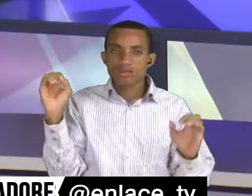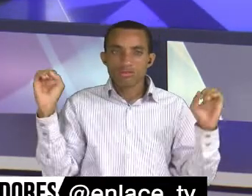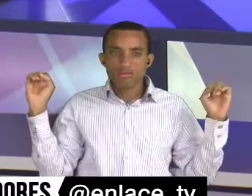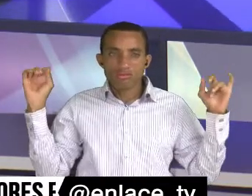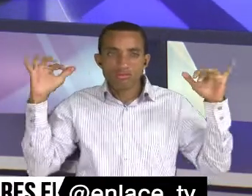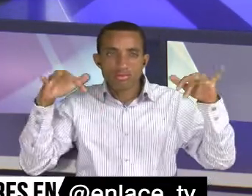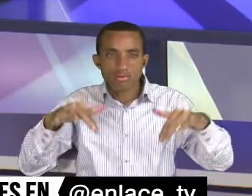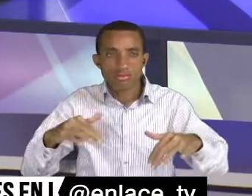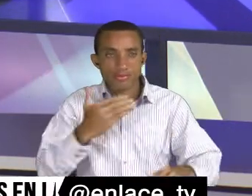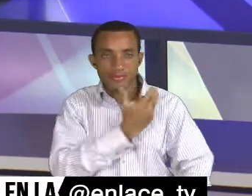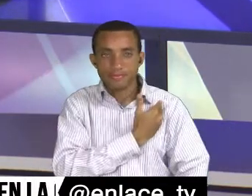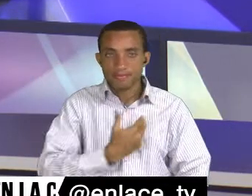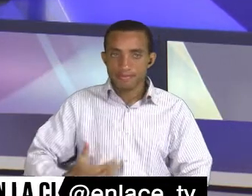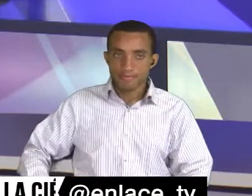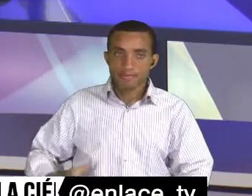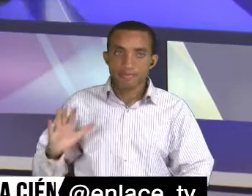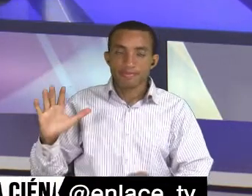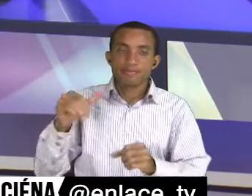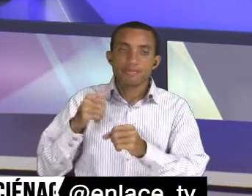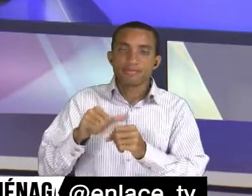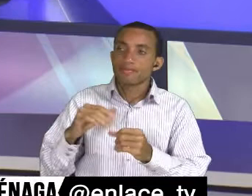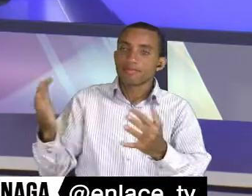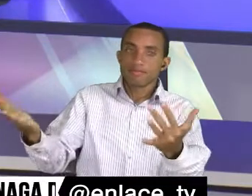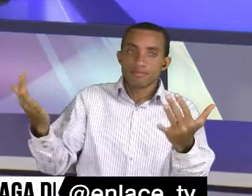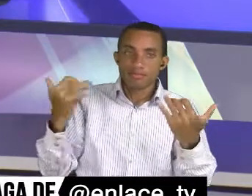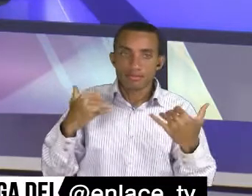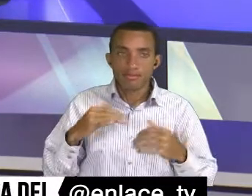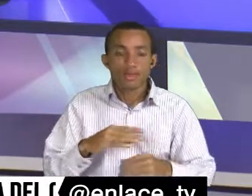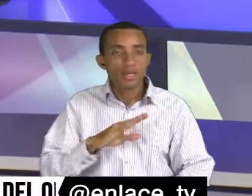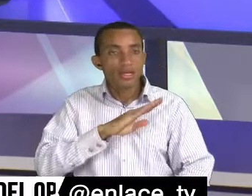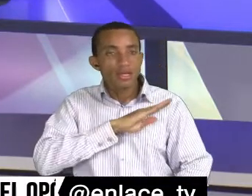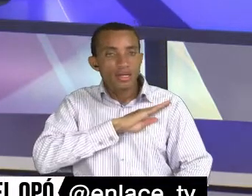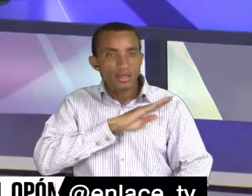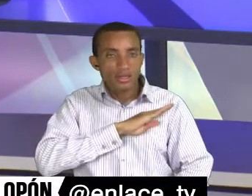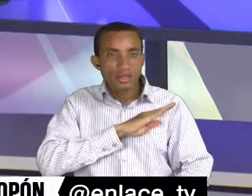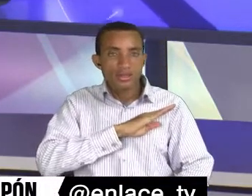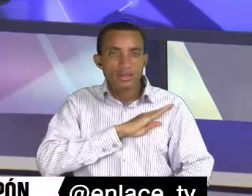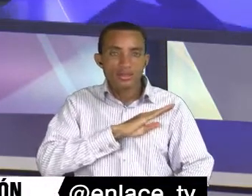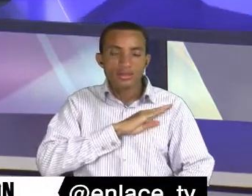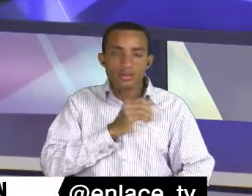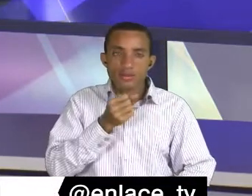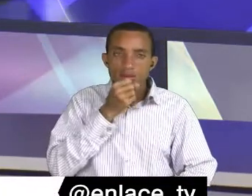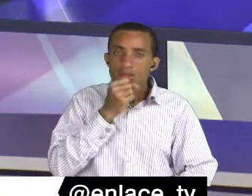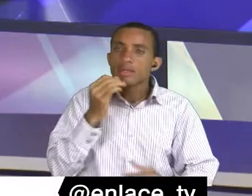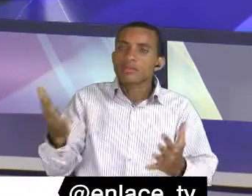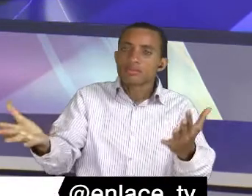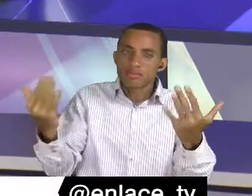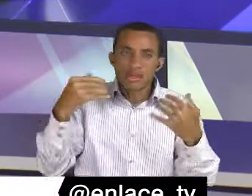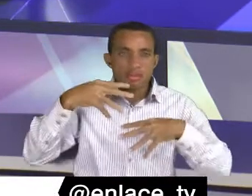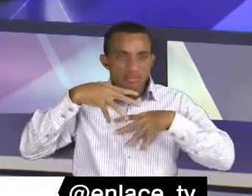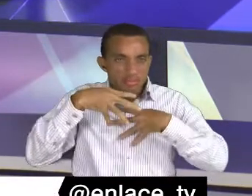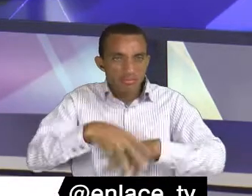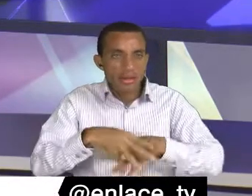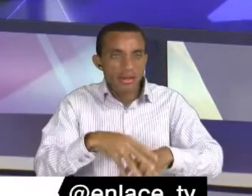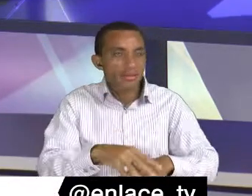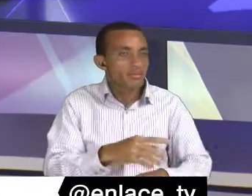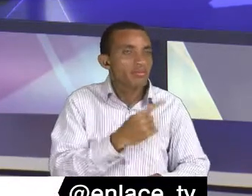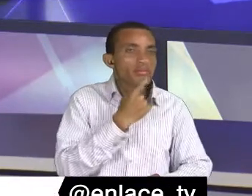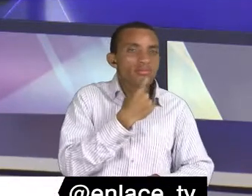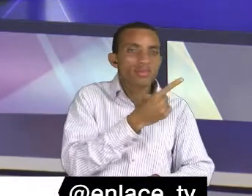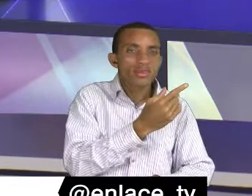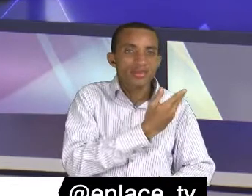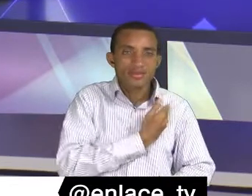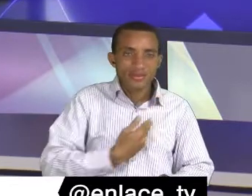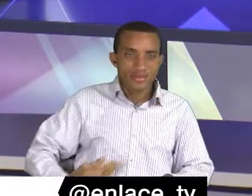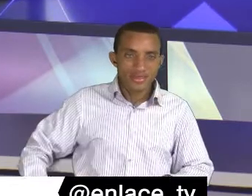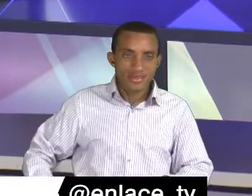a la convocatoria de paro cívico que hizo el alcalde de Barranca Bermeja por la negativa al proyecto de modernización de la refinería. Yanit Rueda Navarro tiene todos los